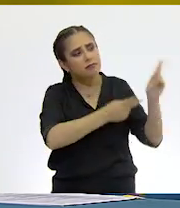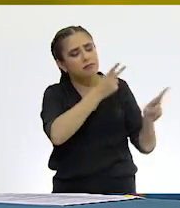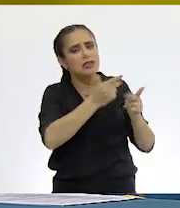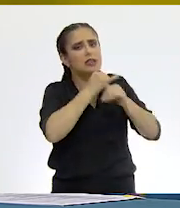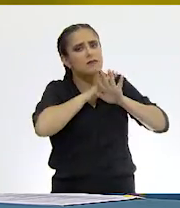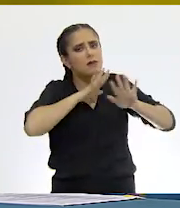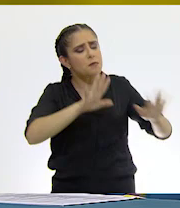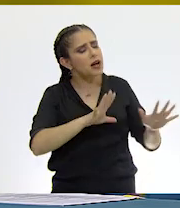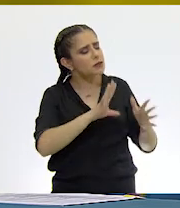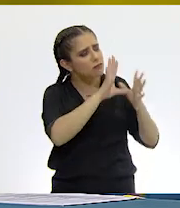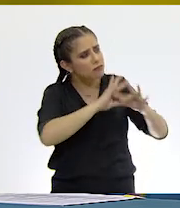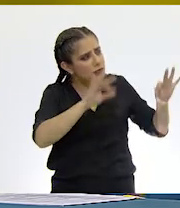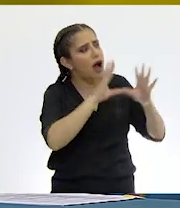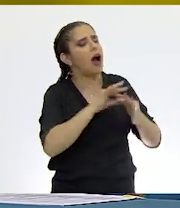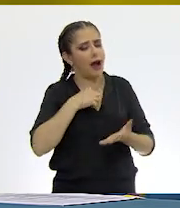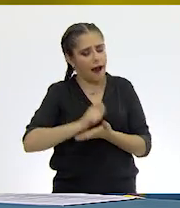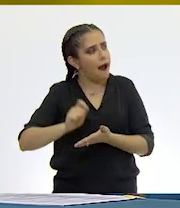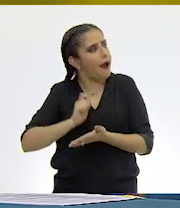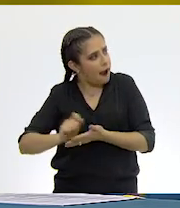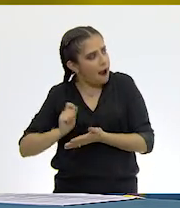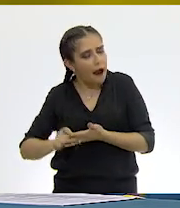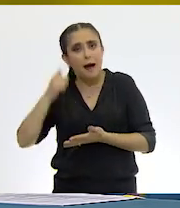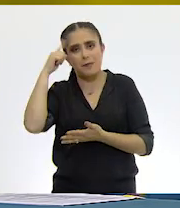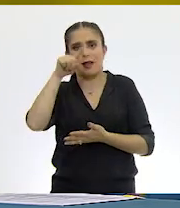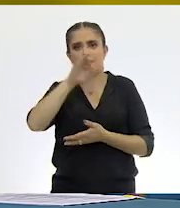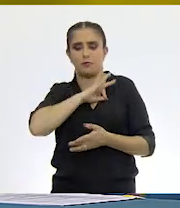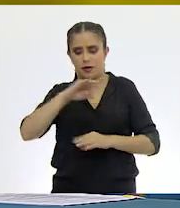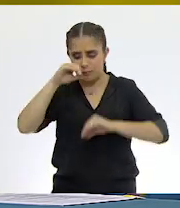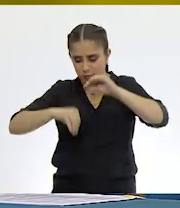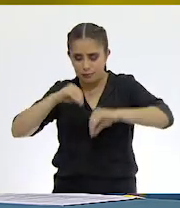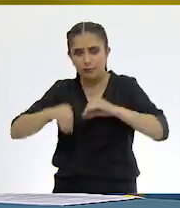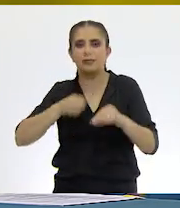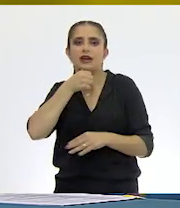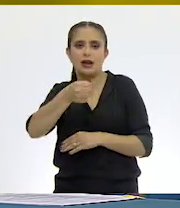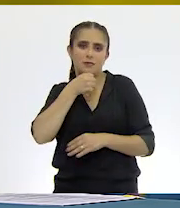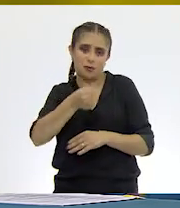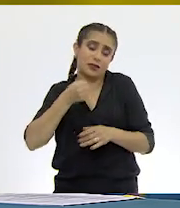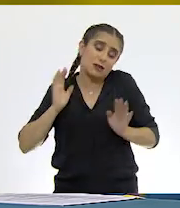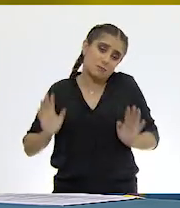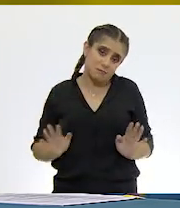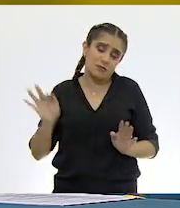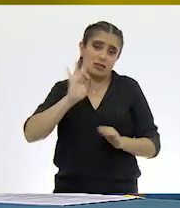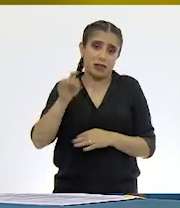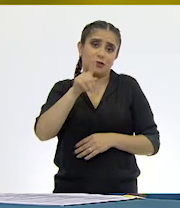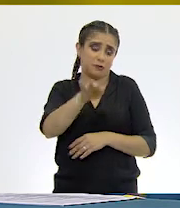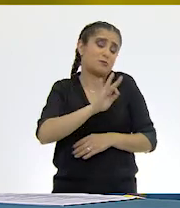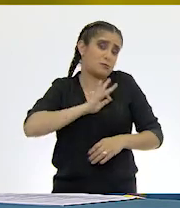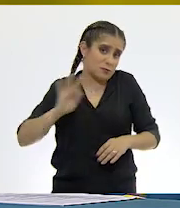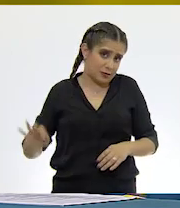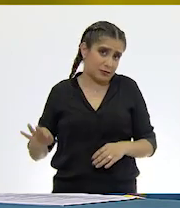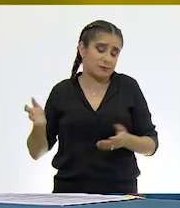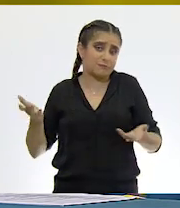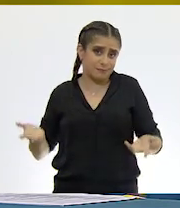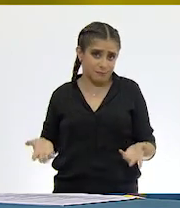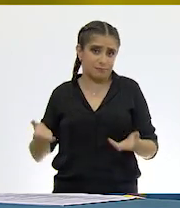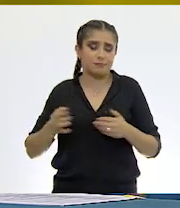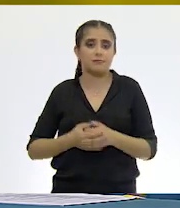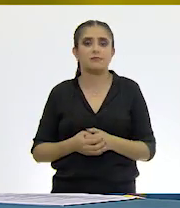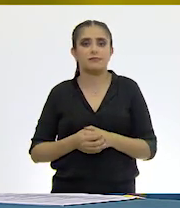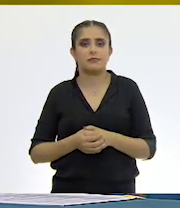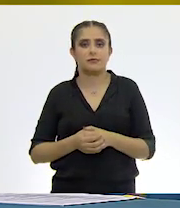que te falte. Quizás eso es lo único que te falte como motivación para empezar a hacer tu reportaje.